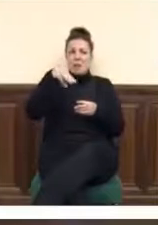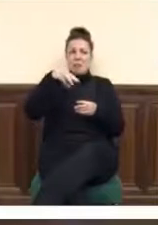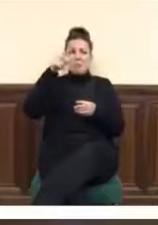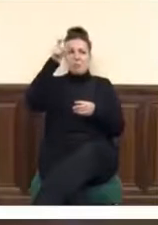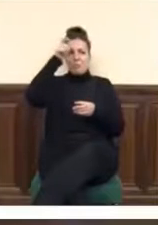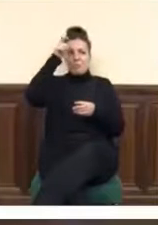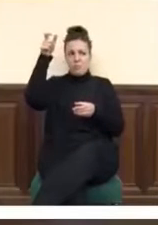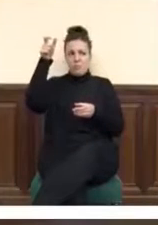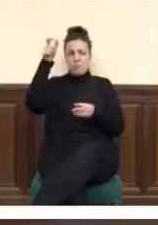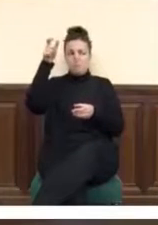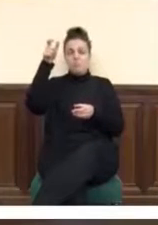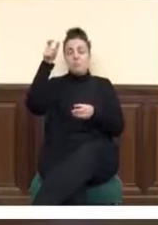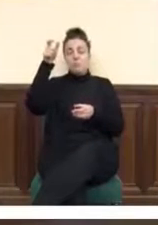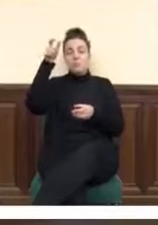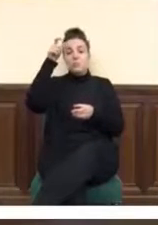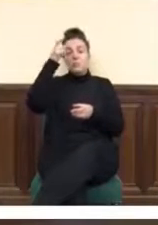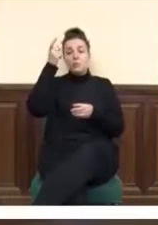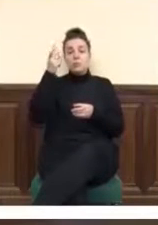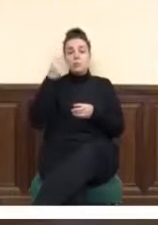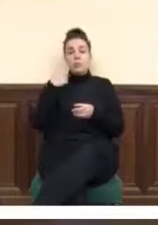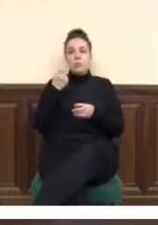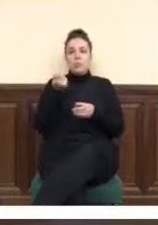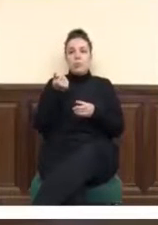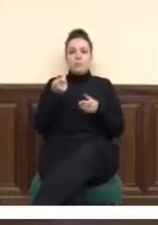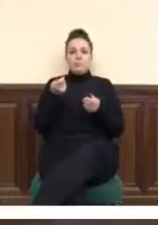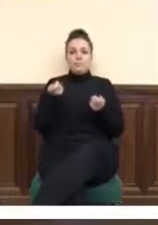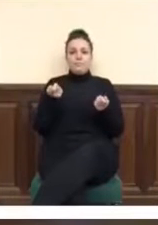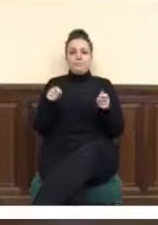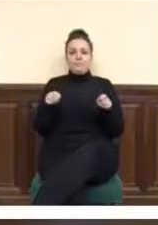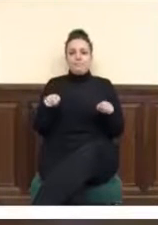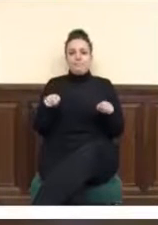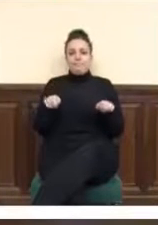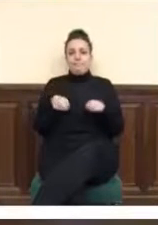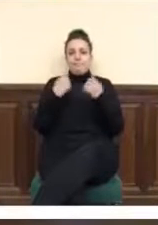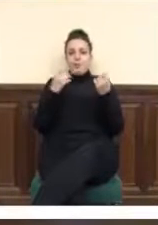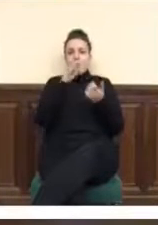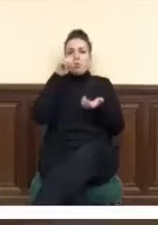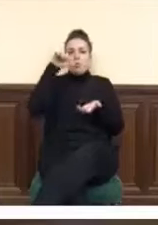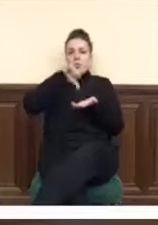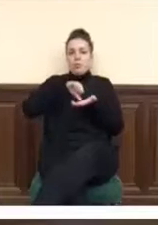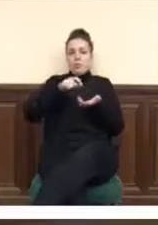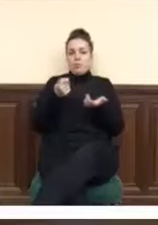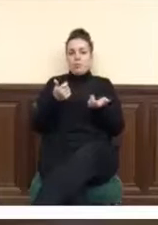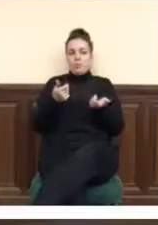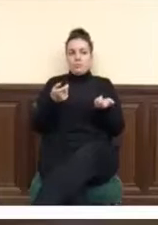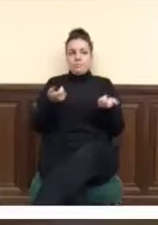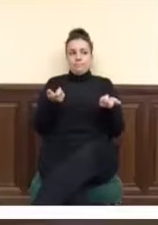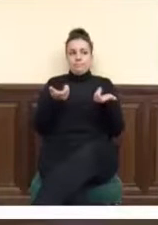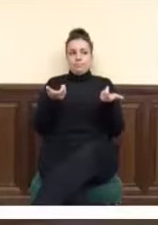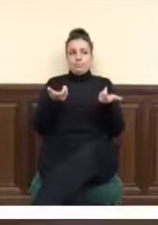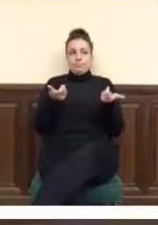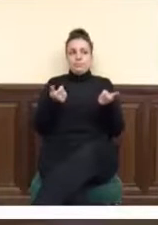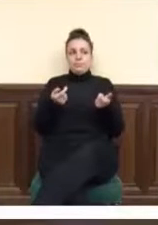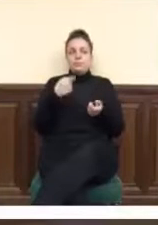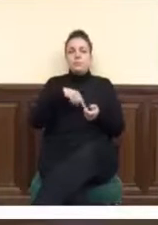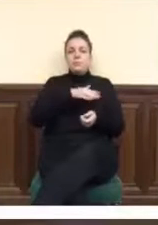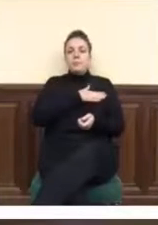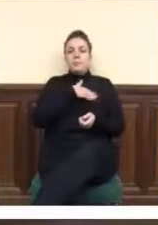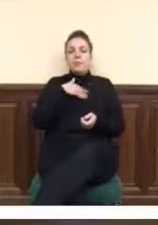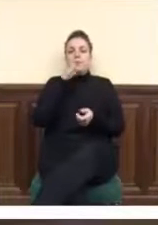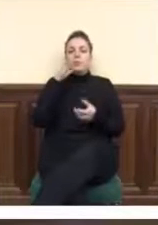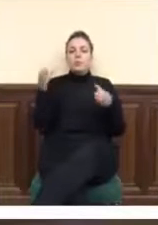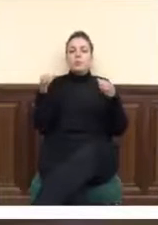tanto, realmente, pues nos hace un roto como ciudad. Y sería deseable que los